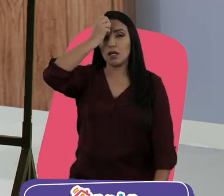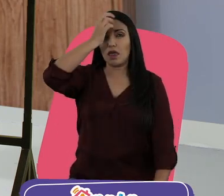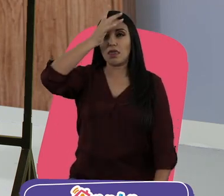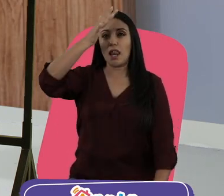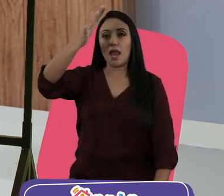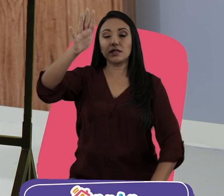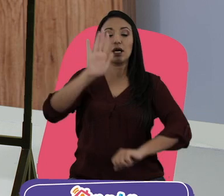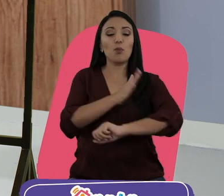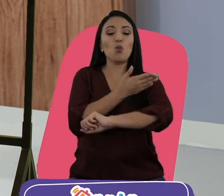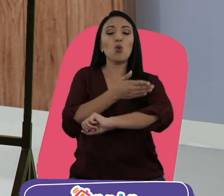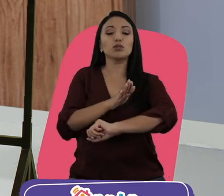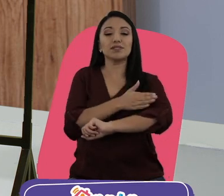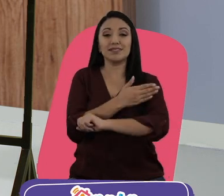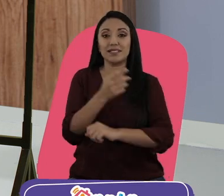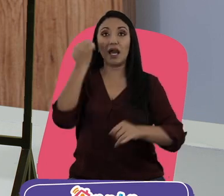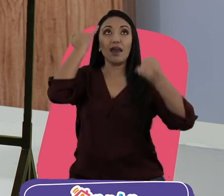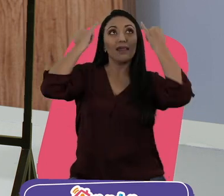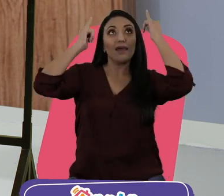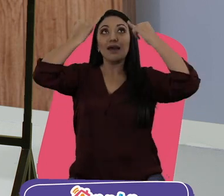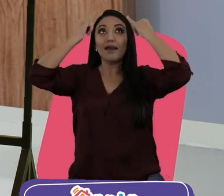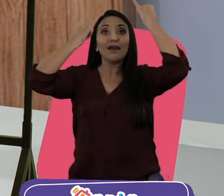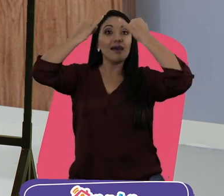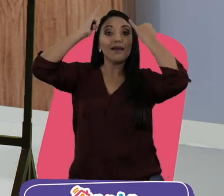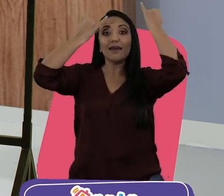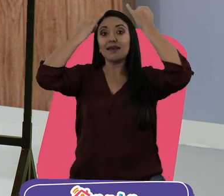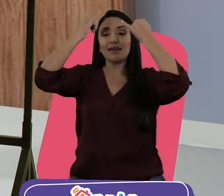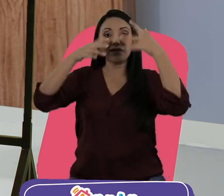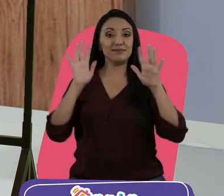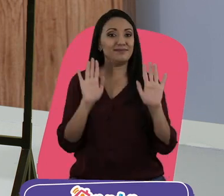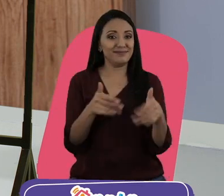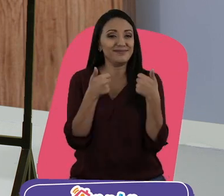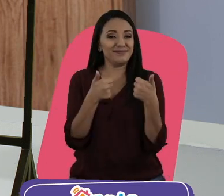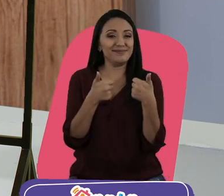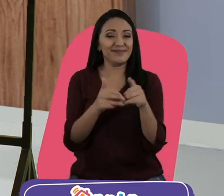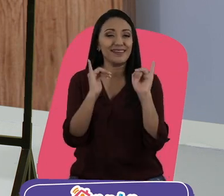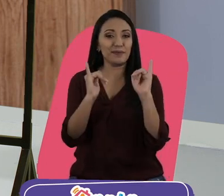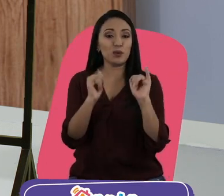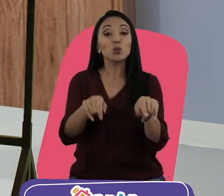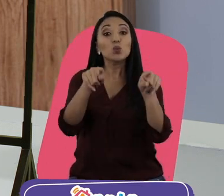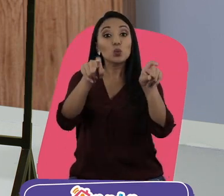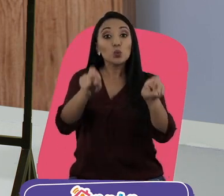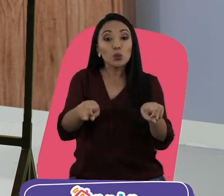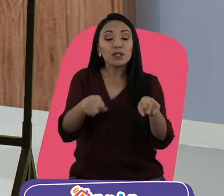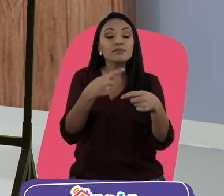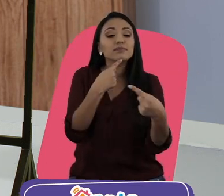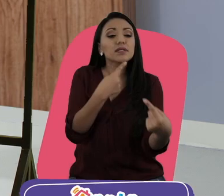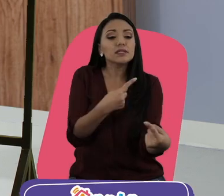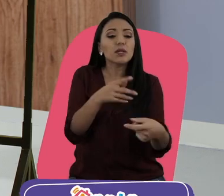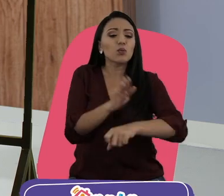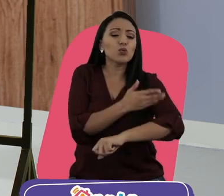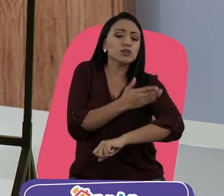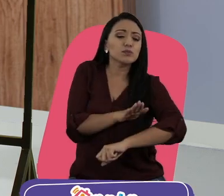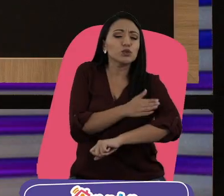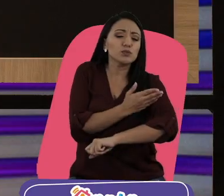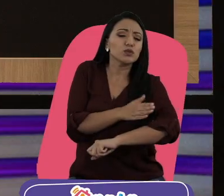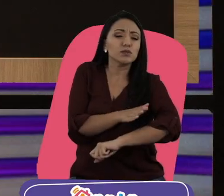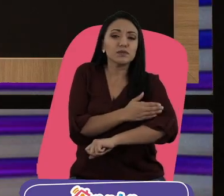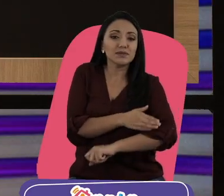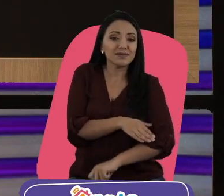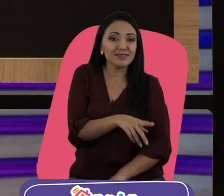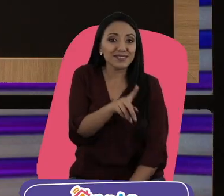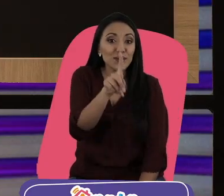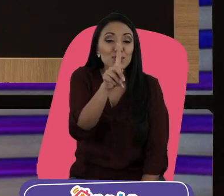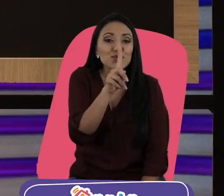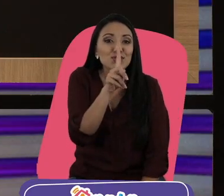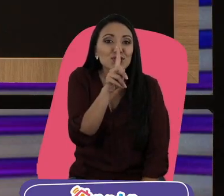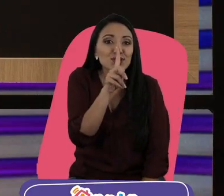inteligencia musical. Va a ser un momento creativo, un momento súper chévere donde tú vas a poder expresarte musicalmente. Les cuento